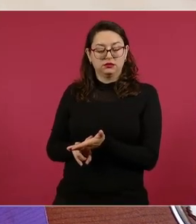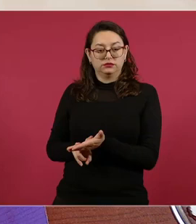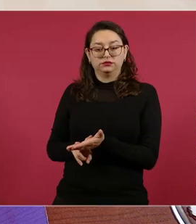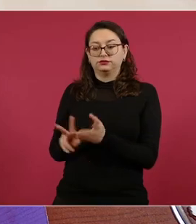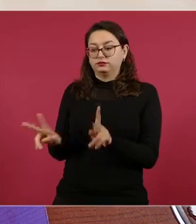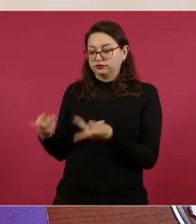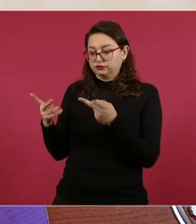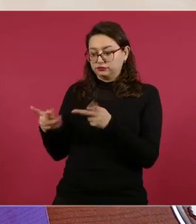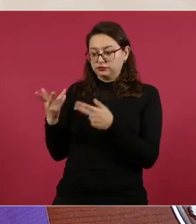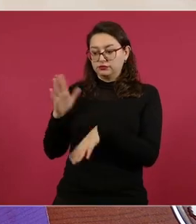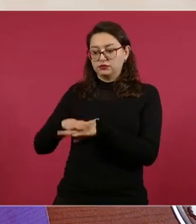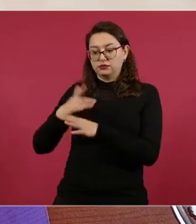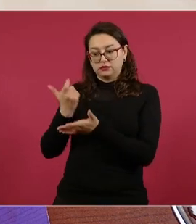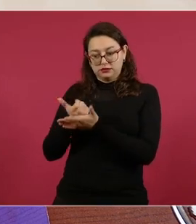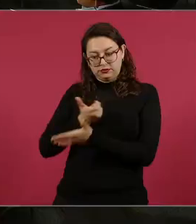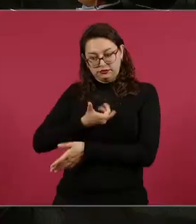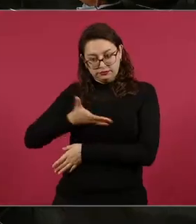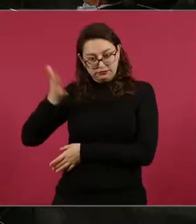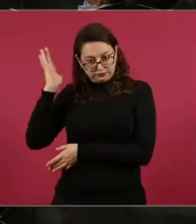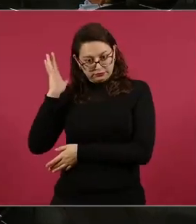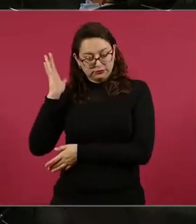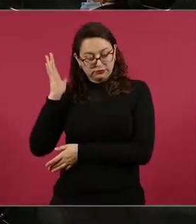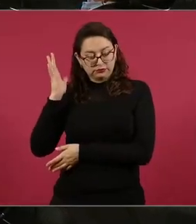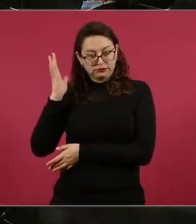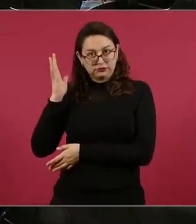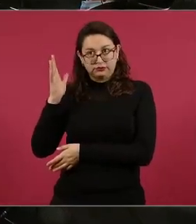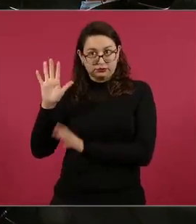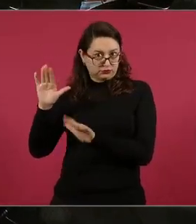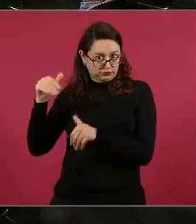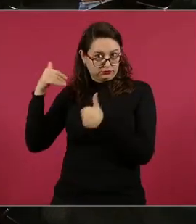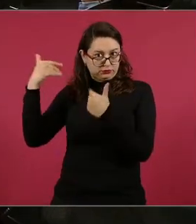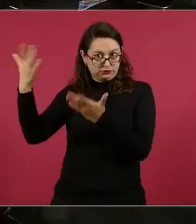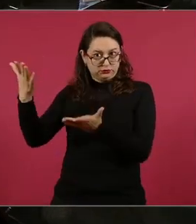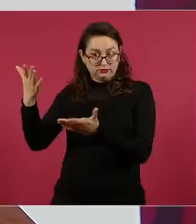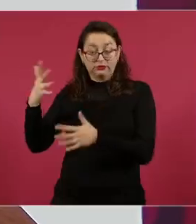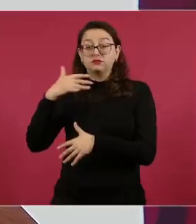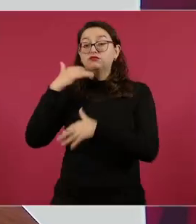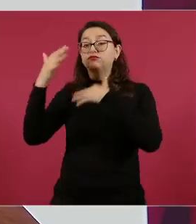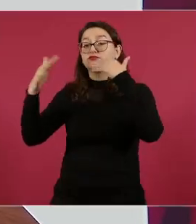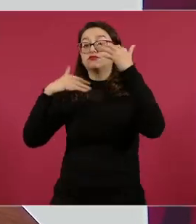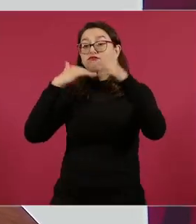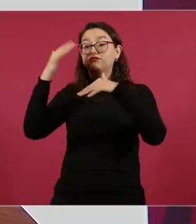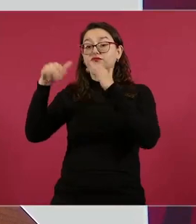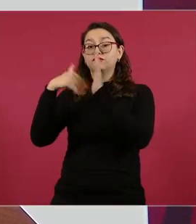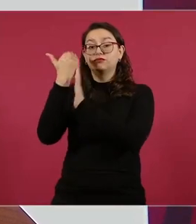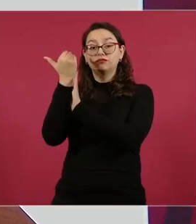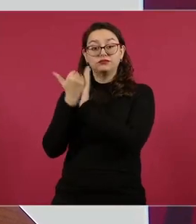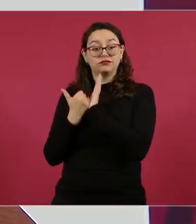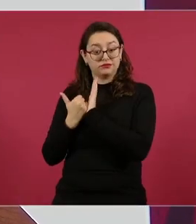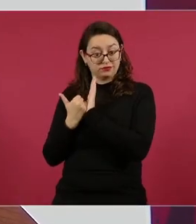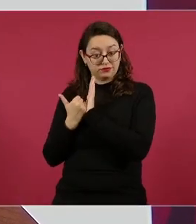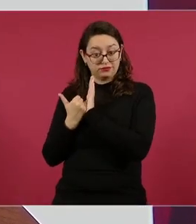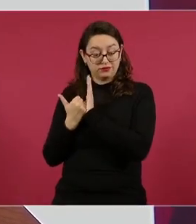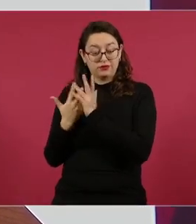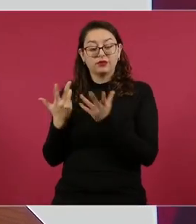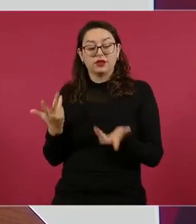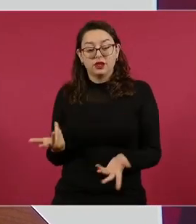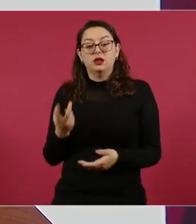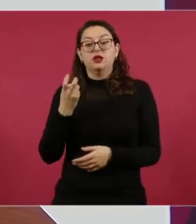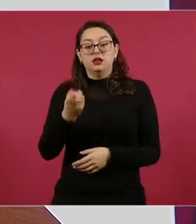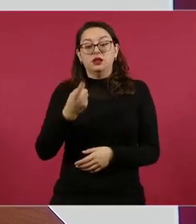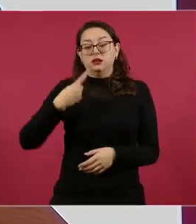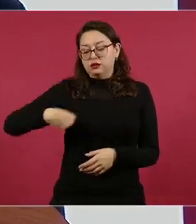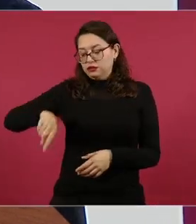se vende más cara la gasolina y no se contamina. Entonces estamos